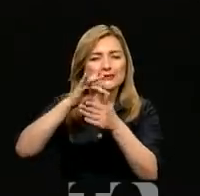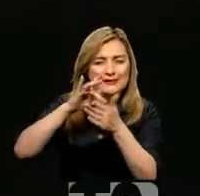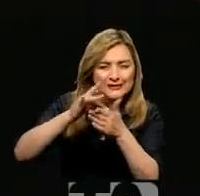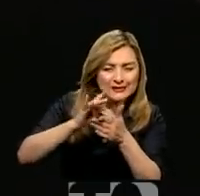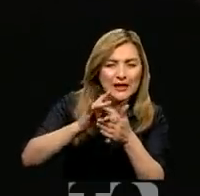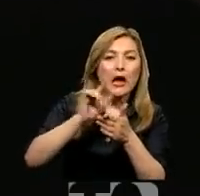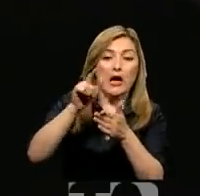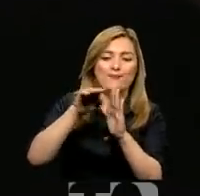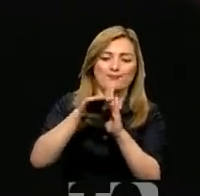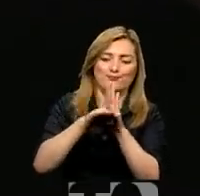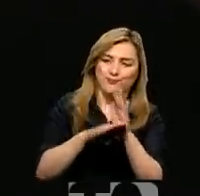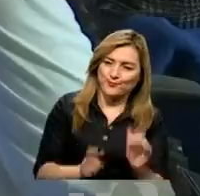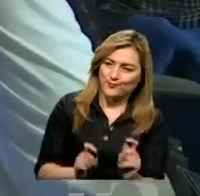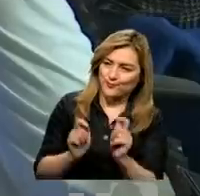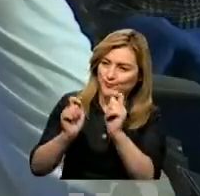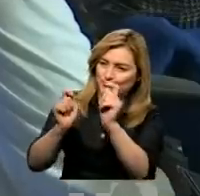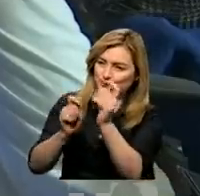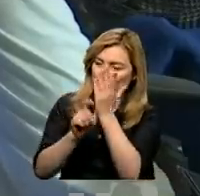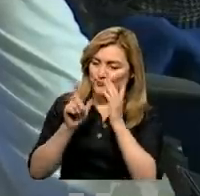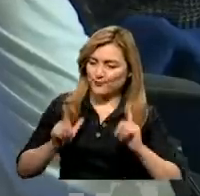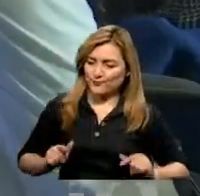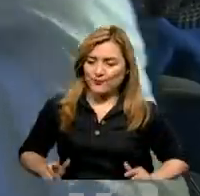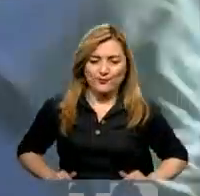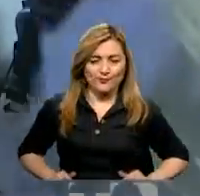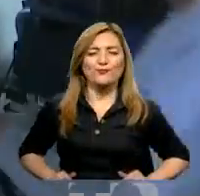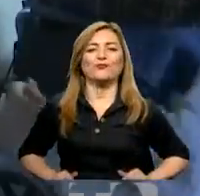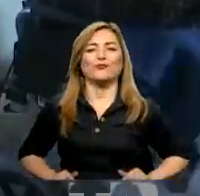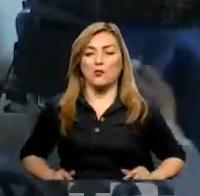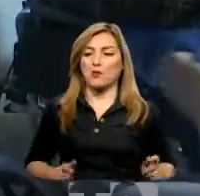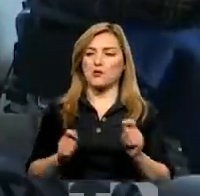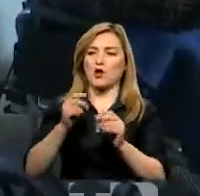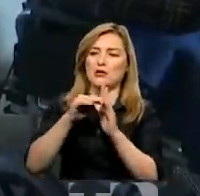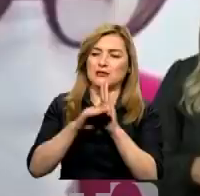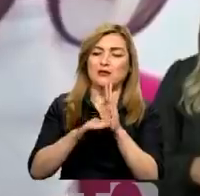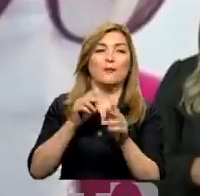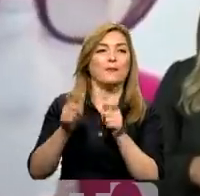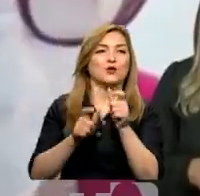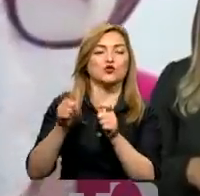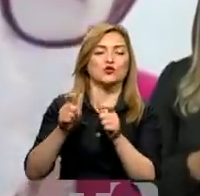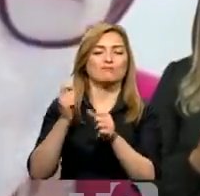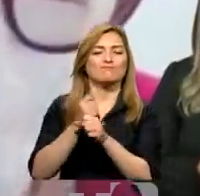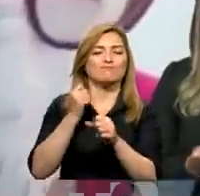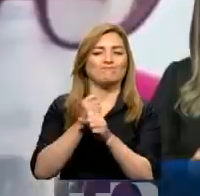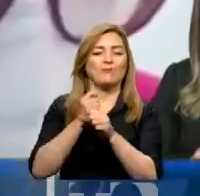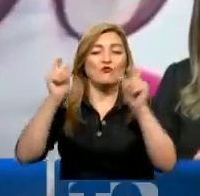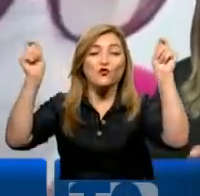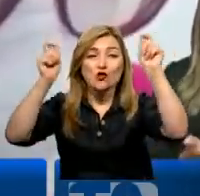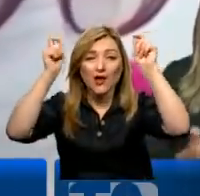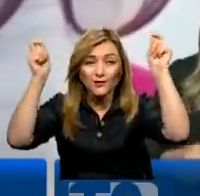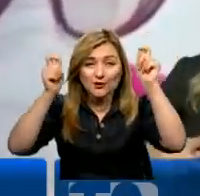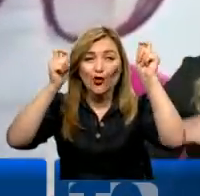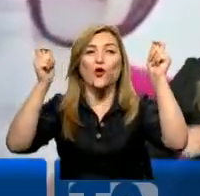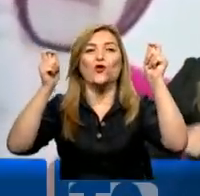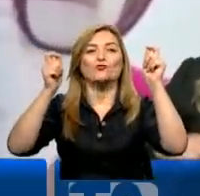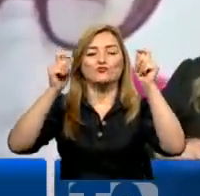Quito al Ministerio de Salud para ser parte de la primera fase de vacunación. Serían las personas vulnerables del Patronato San José,